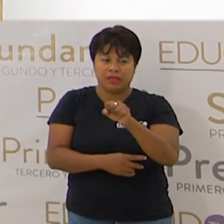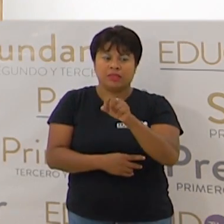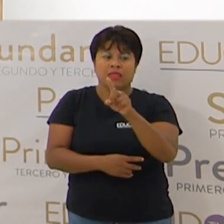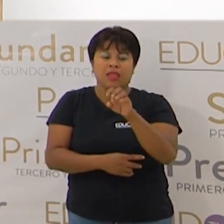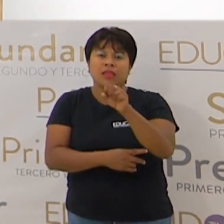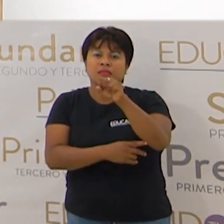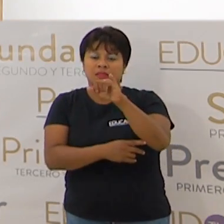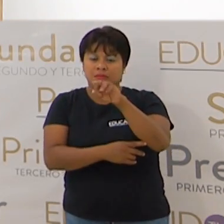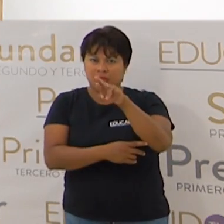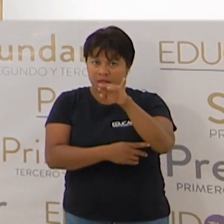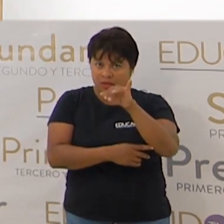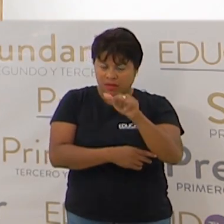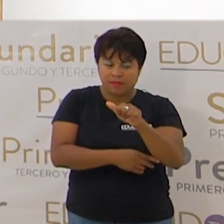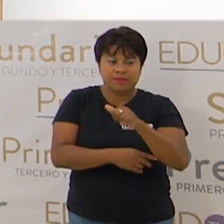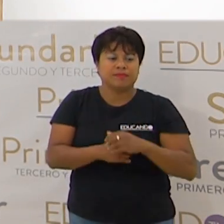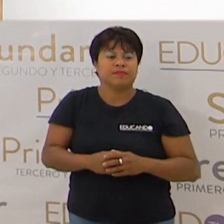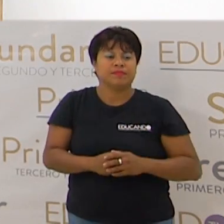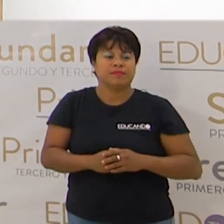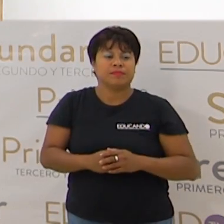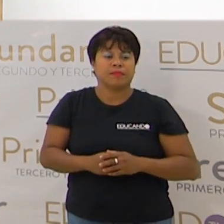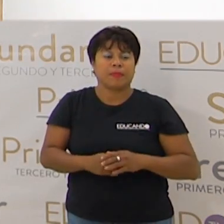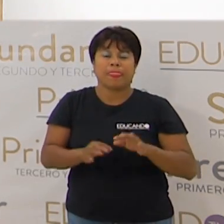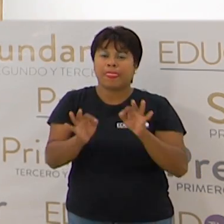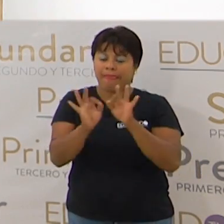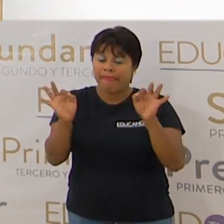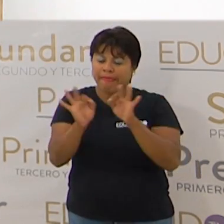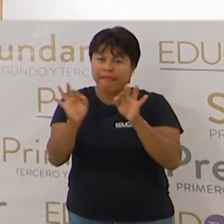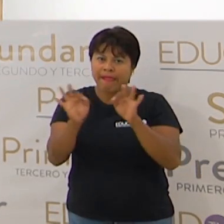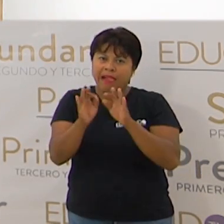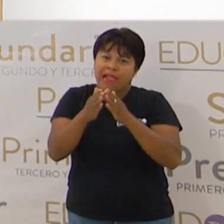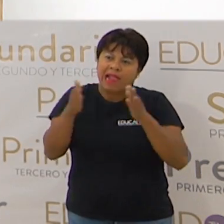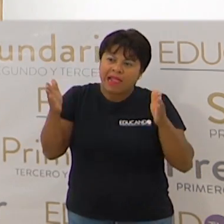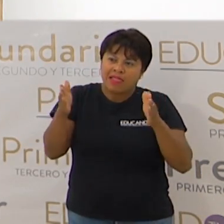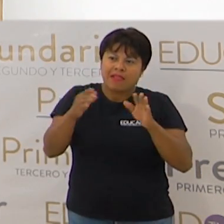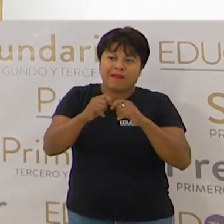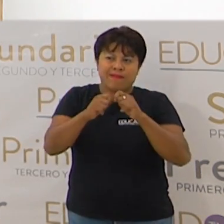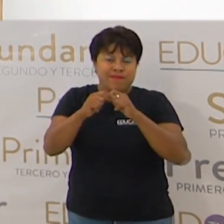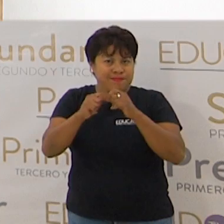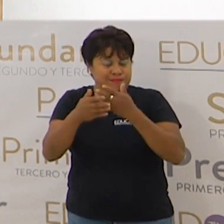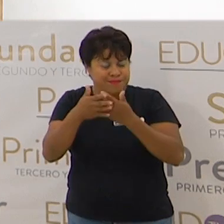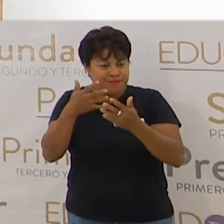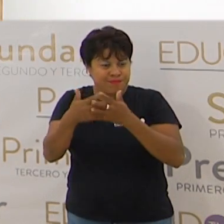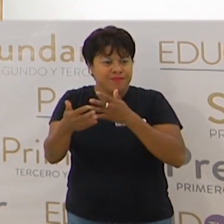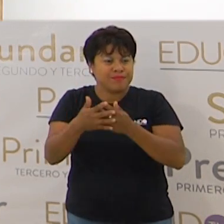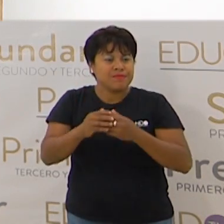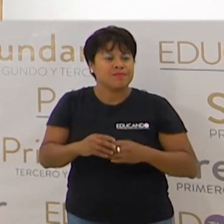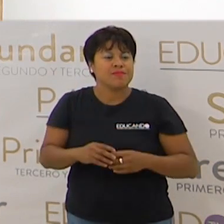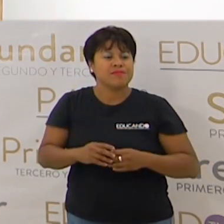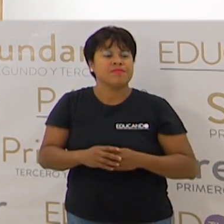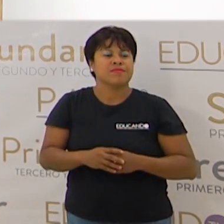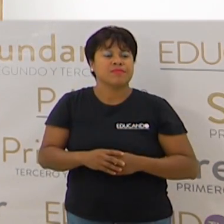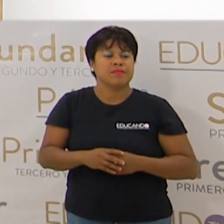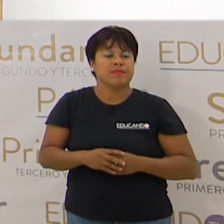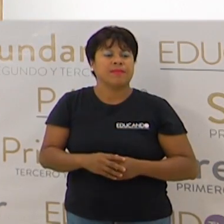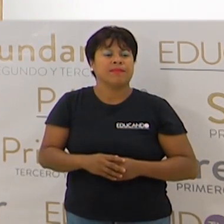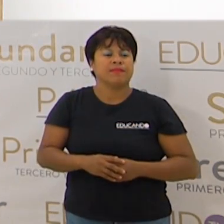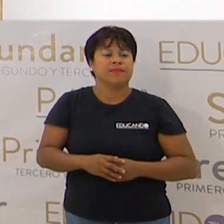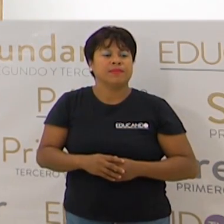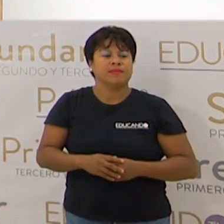de simetría. ¿Sí? Nada más que aquí la liga le queda un poco grande, pero la podemos hacer más